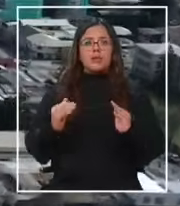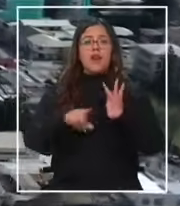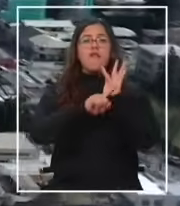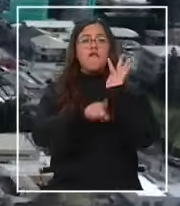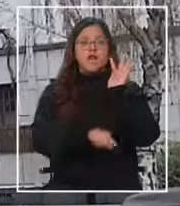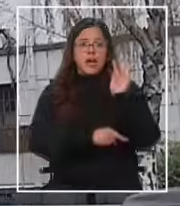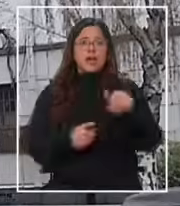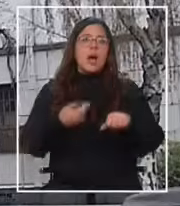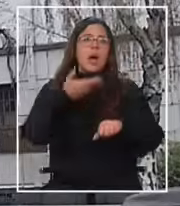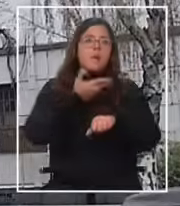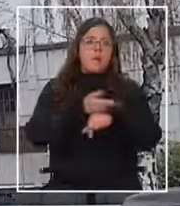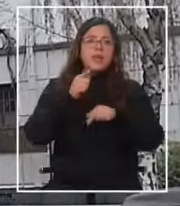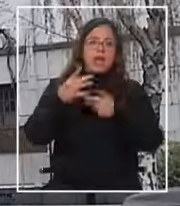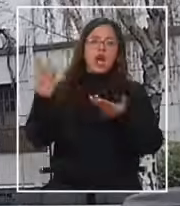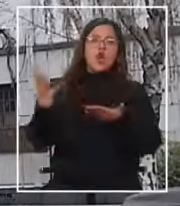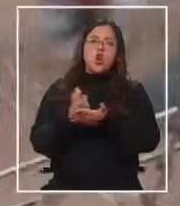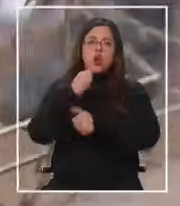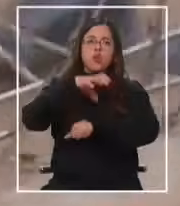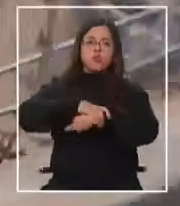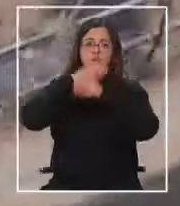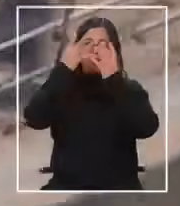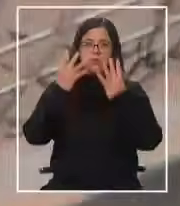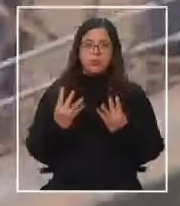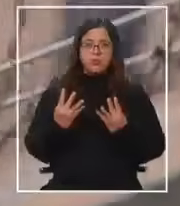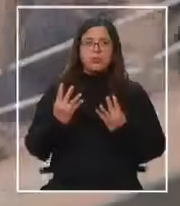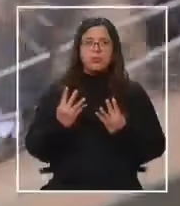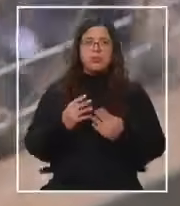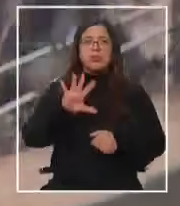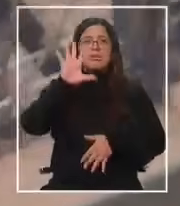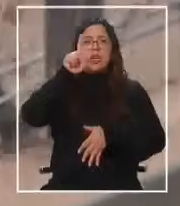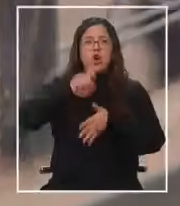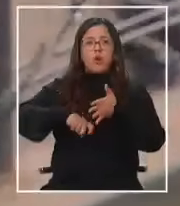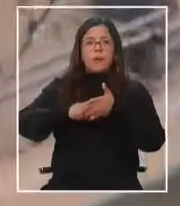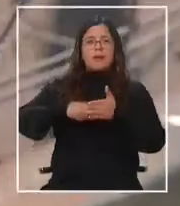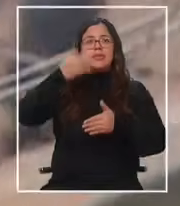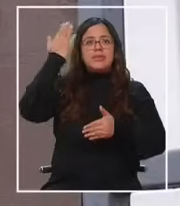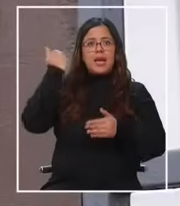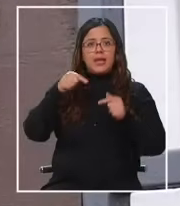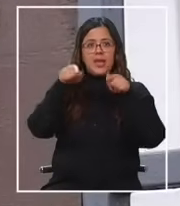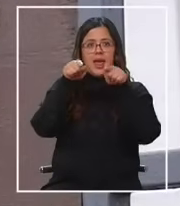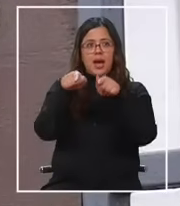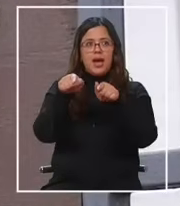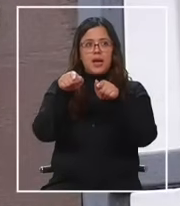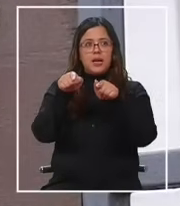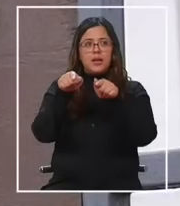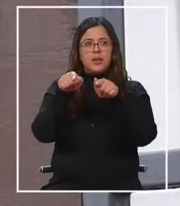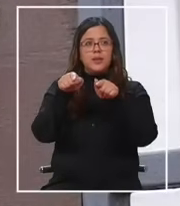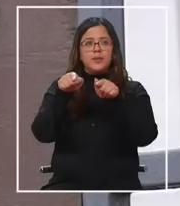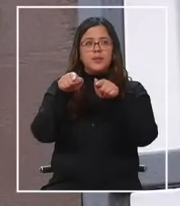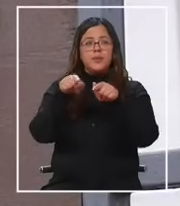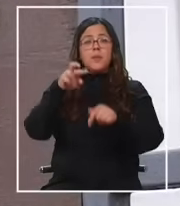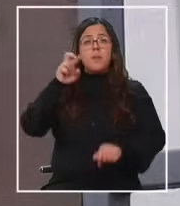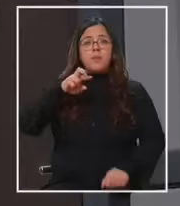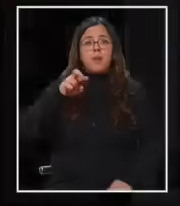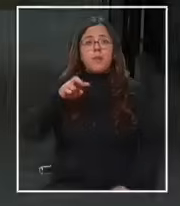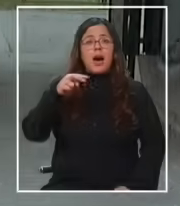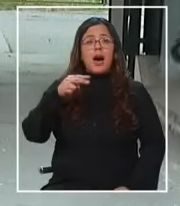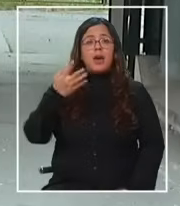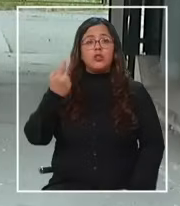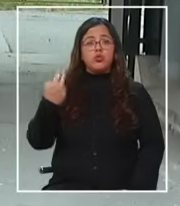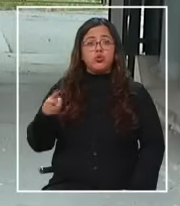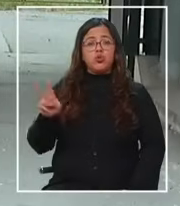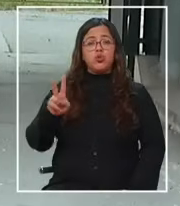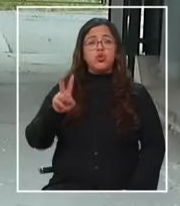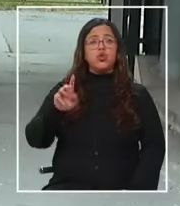fiscalía apela y logra su prisión preventiva. Hace 5 meses está aquí. Su padre, desde julio del